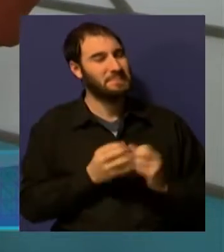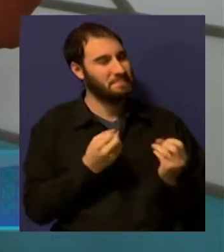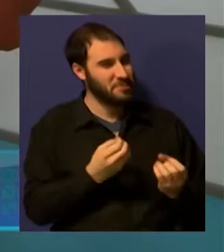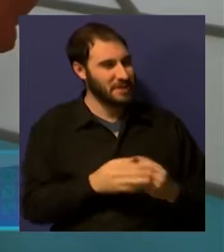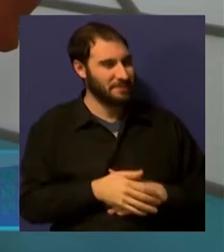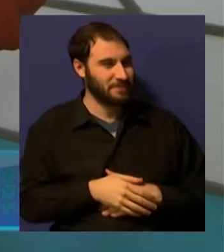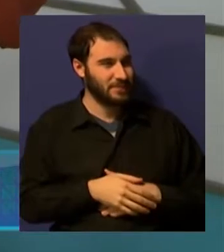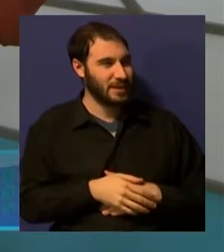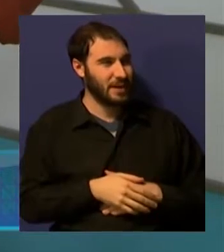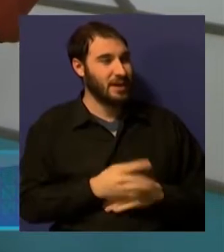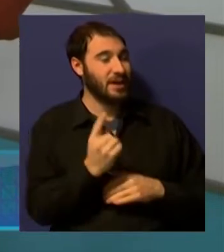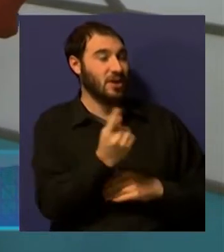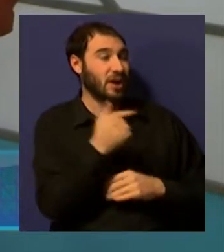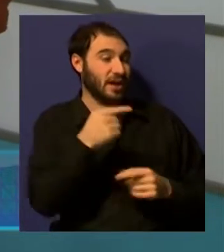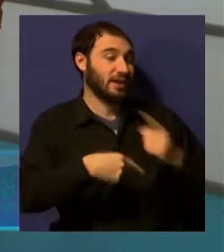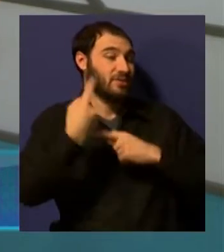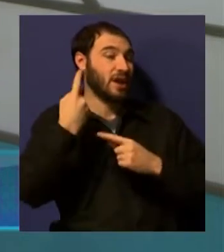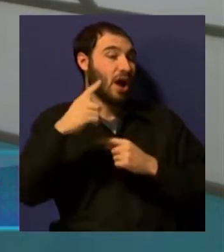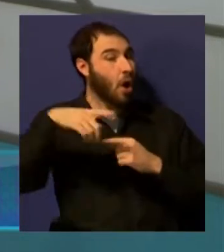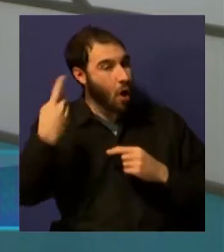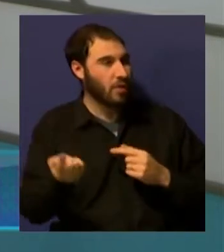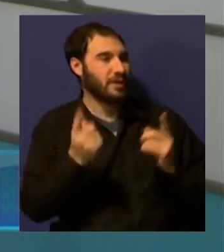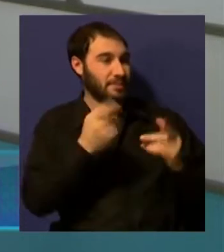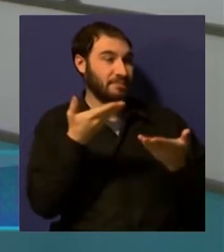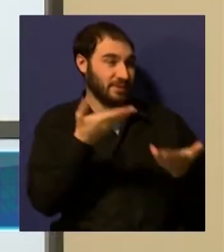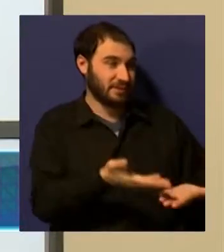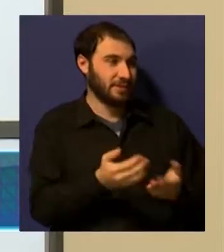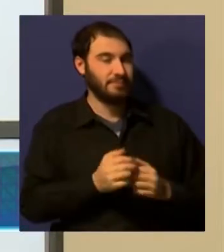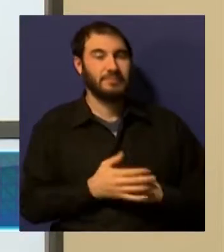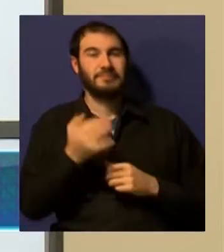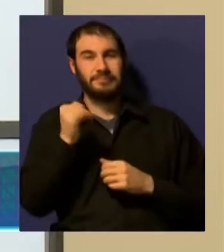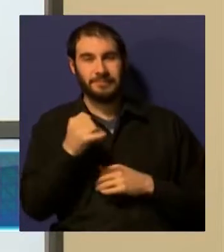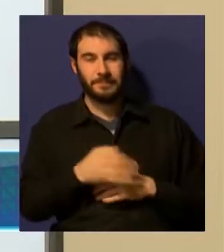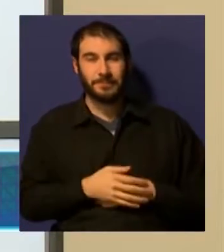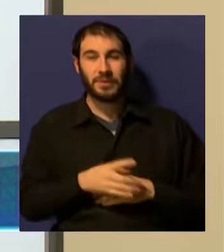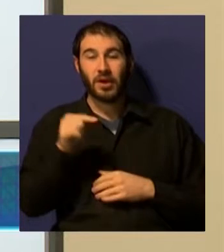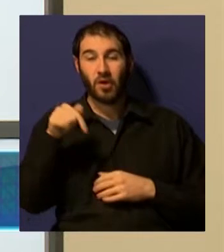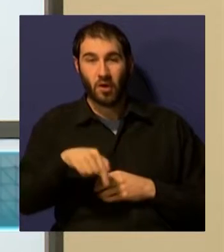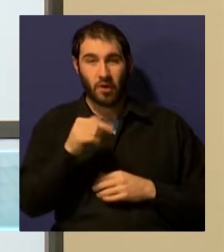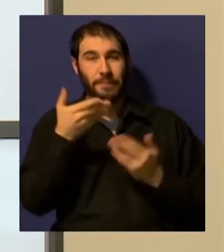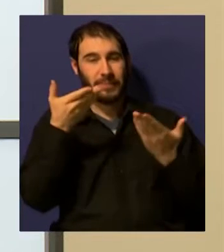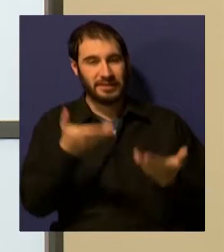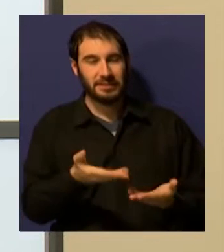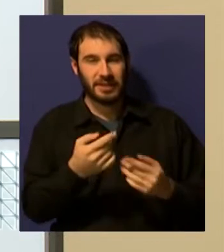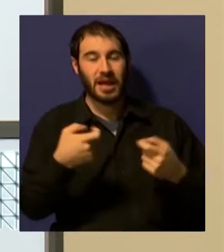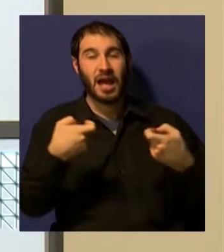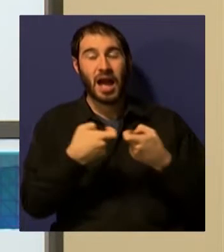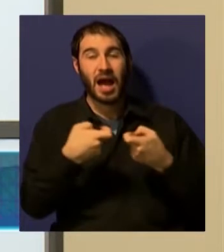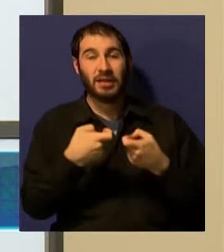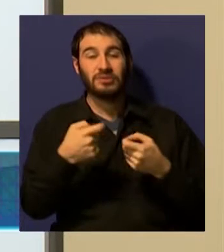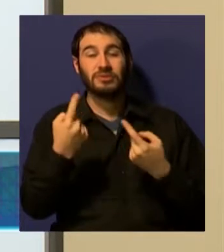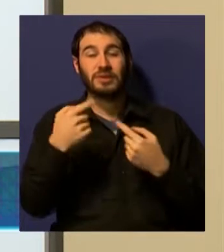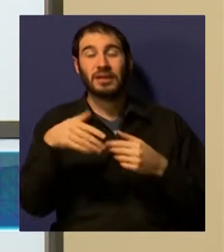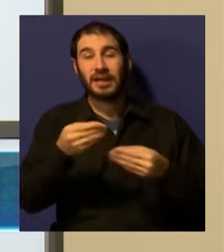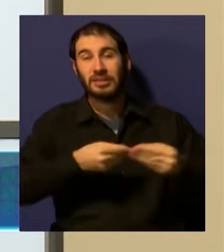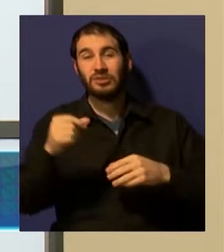por suerte. Bueno, tenemos otra historia y otra asociación para presentar, ¿no? Así es. Hoy les voy a presentar la Asociación Gestión Nativa,